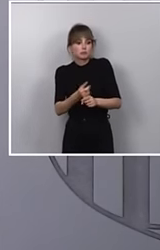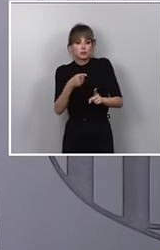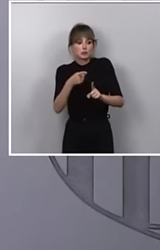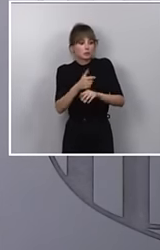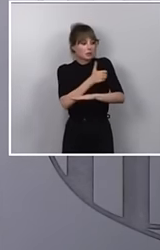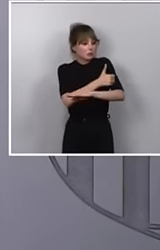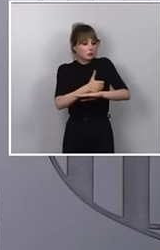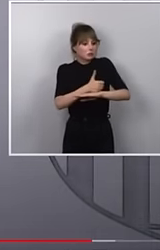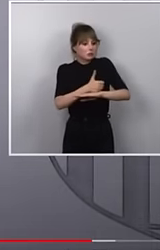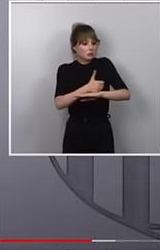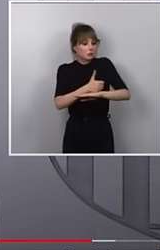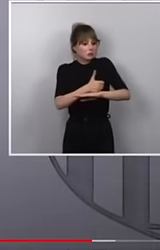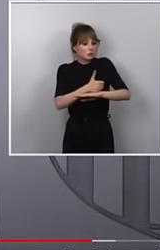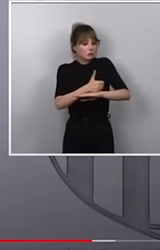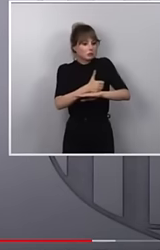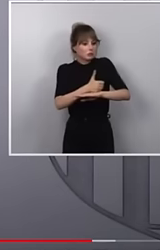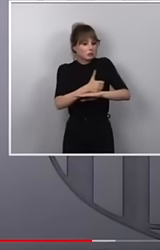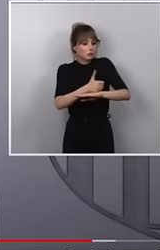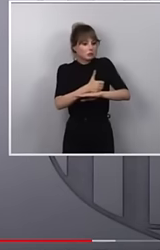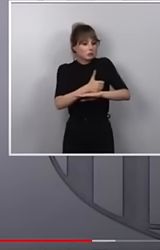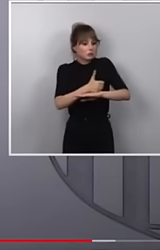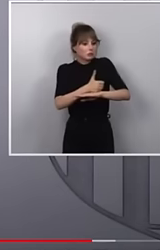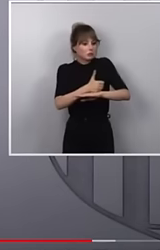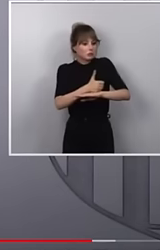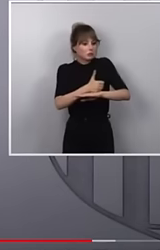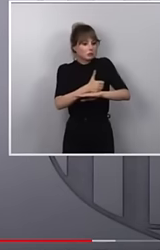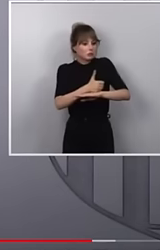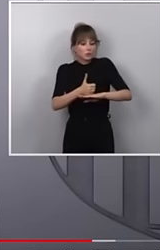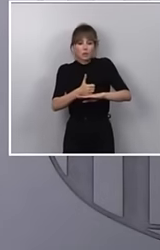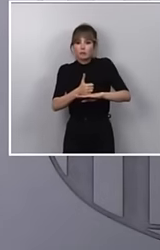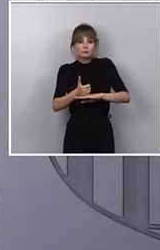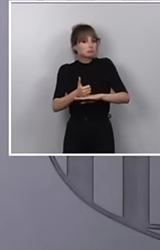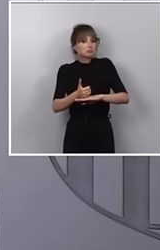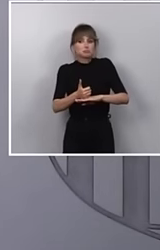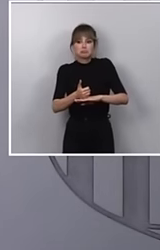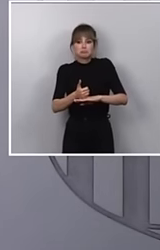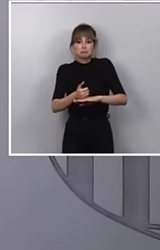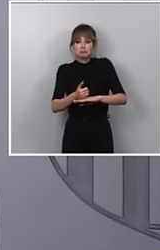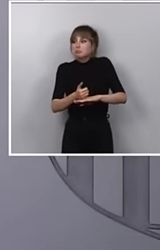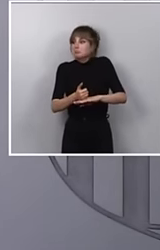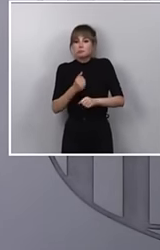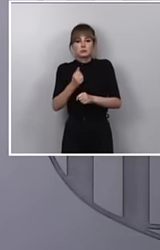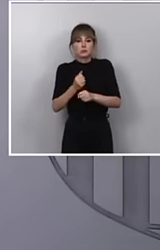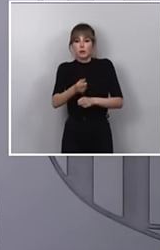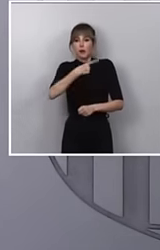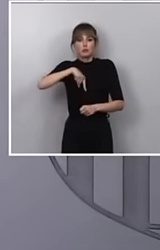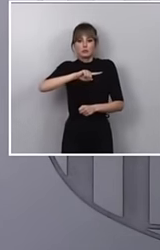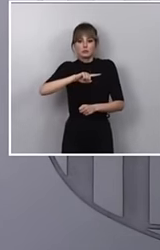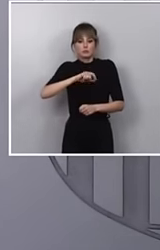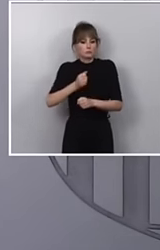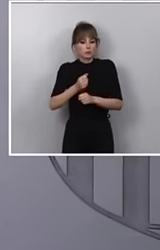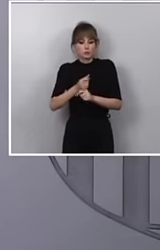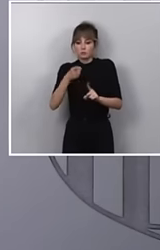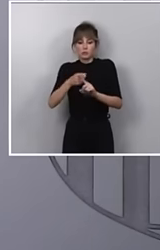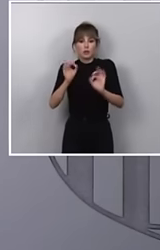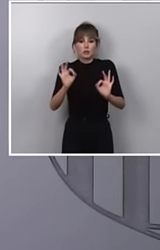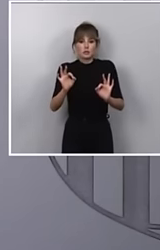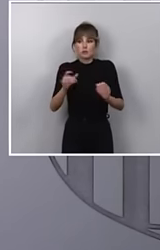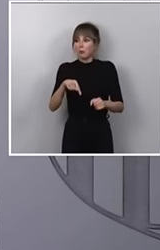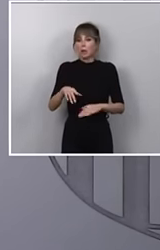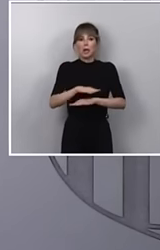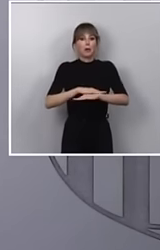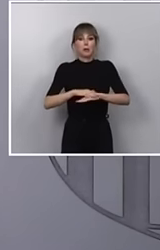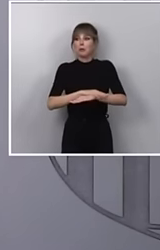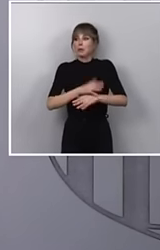país. Mira qué sonrisa tan bonita cuando la tiene. Es nuestro cometido y a esto nos dedicamos. Aquí no hay ningún